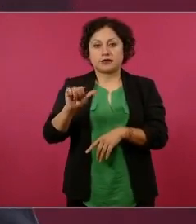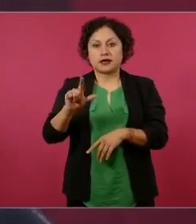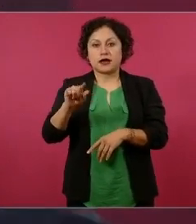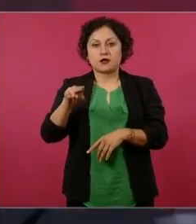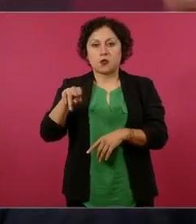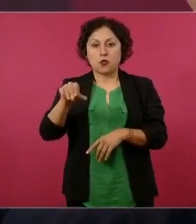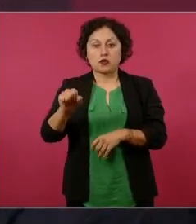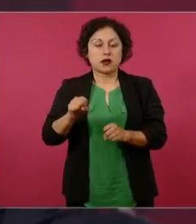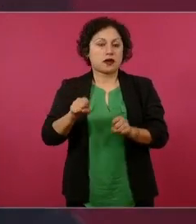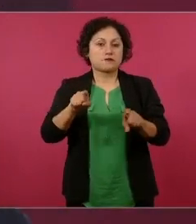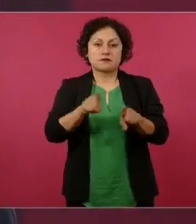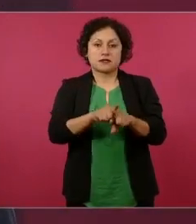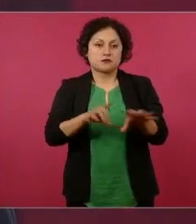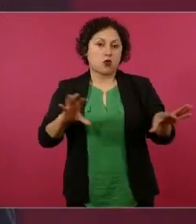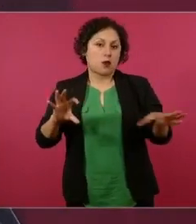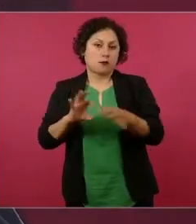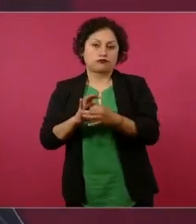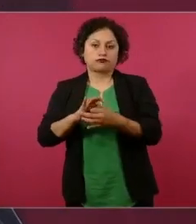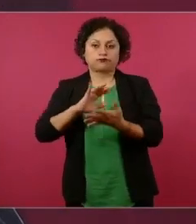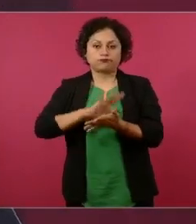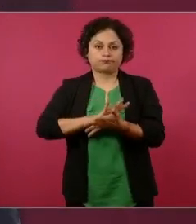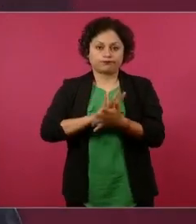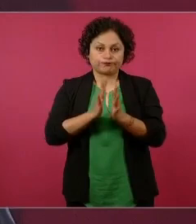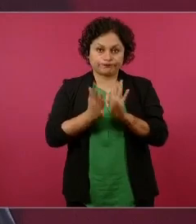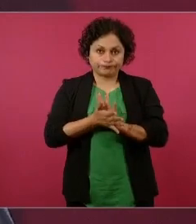de una de las bandas del narcotráfico.